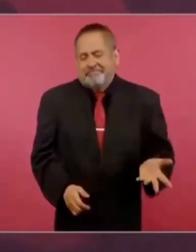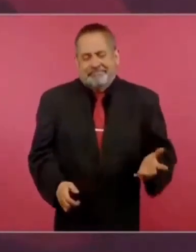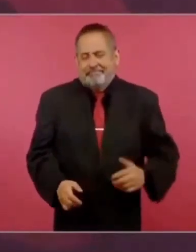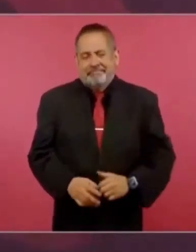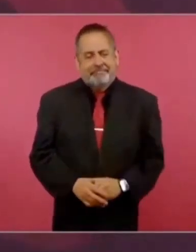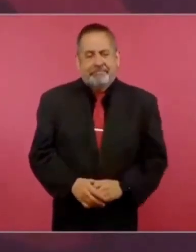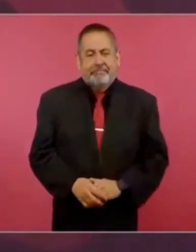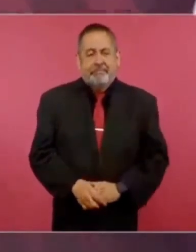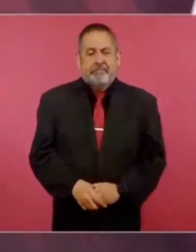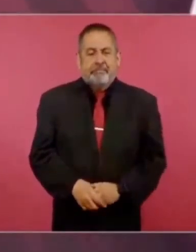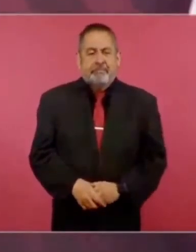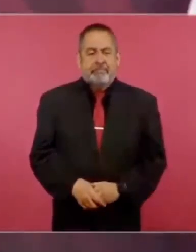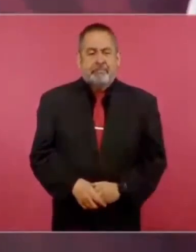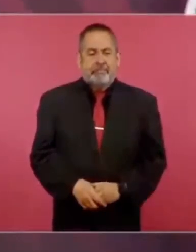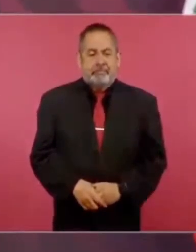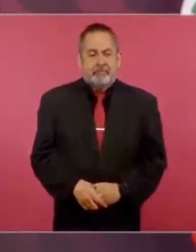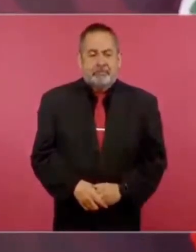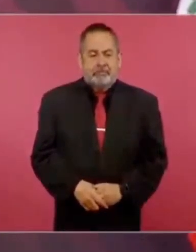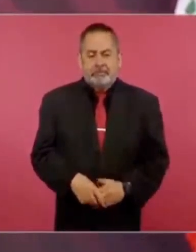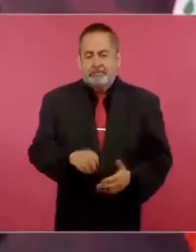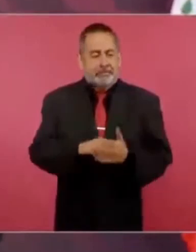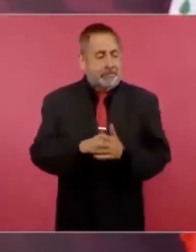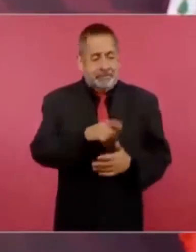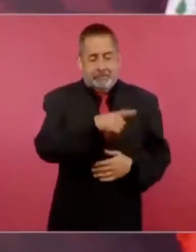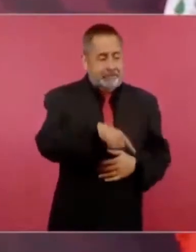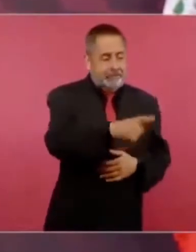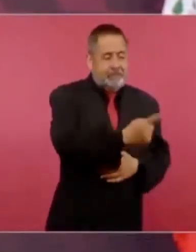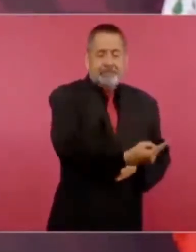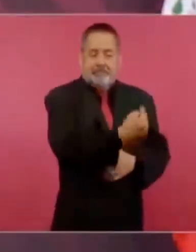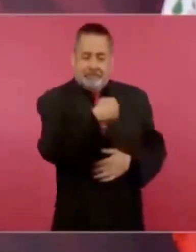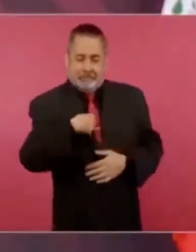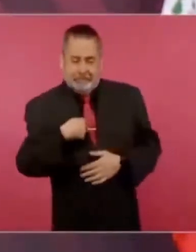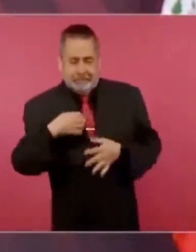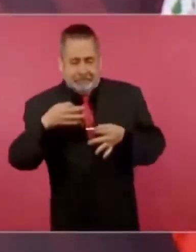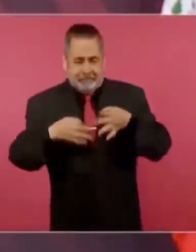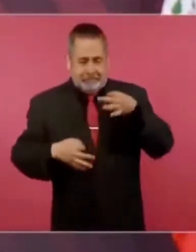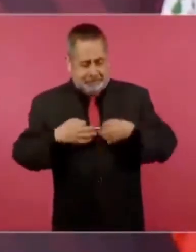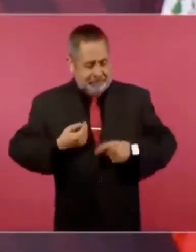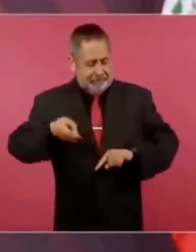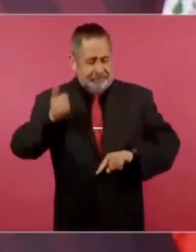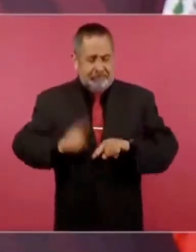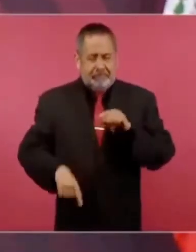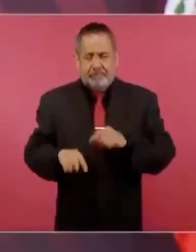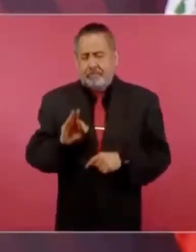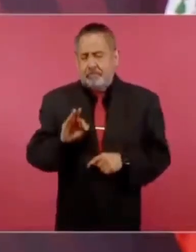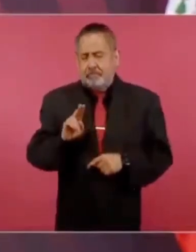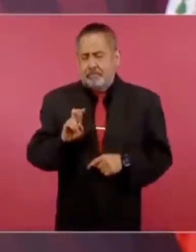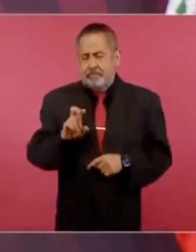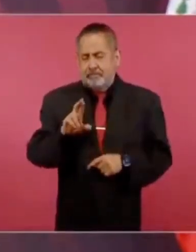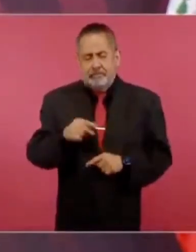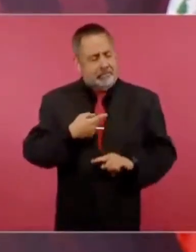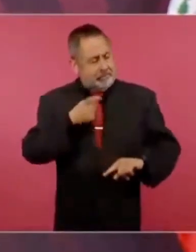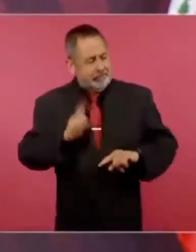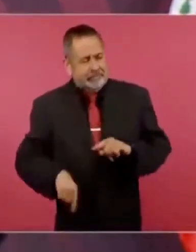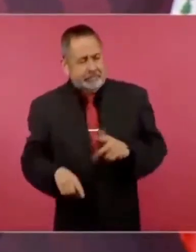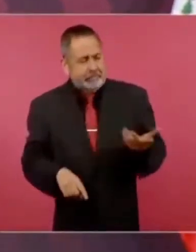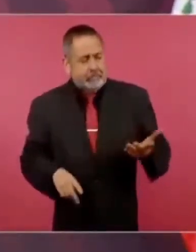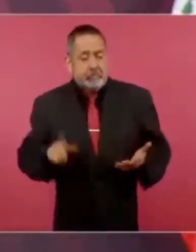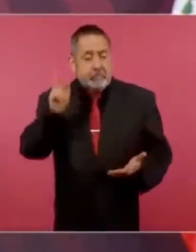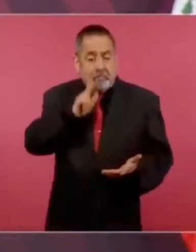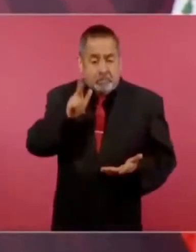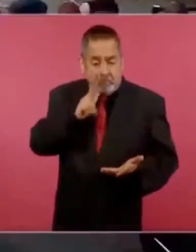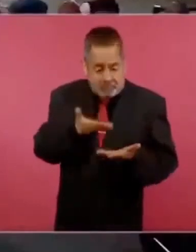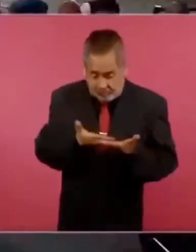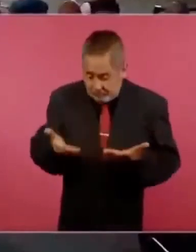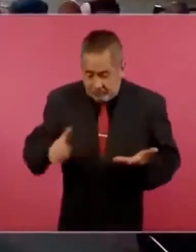Pero cuando me hicieron a mí el juicio me desaforaron no había